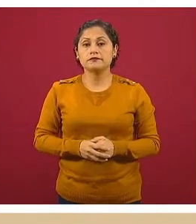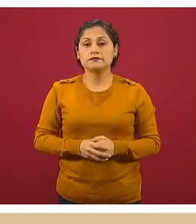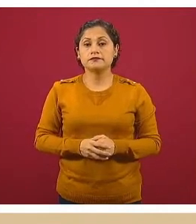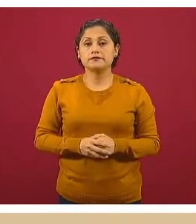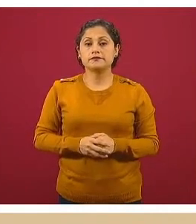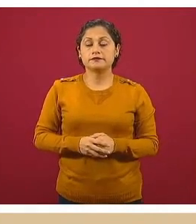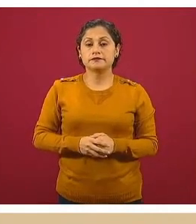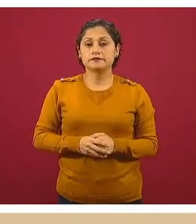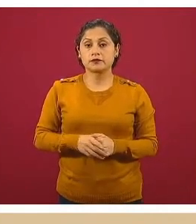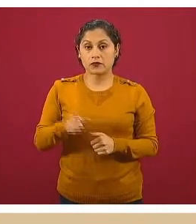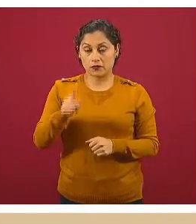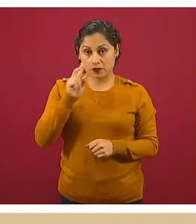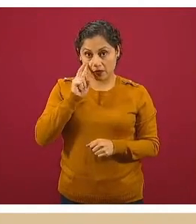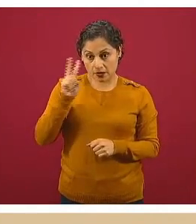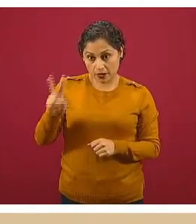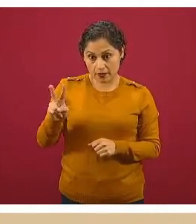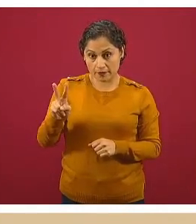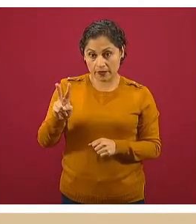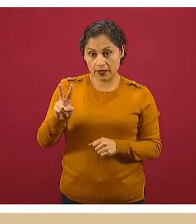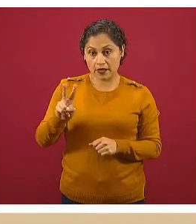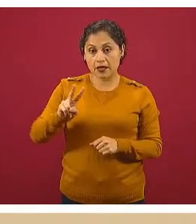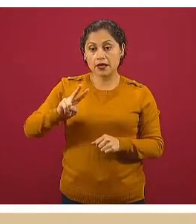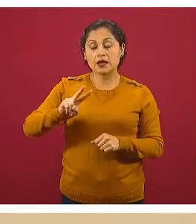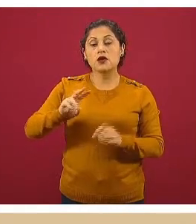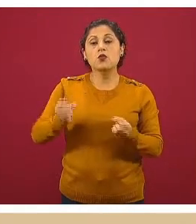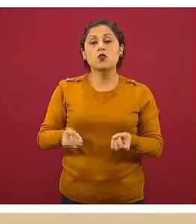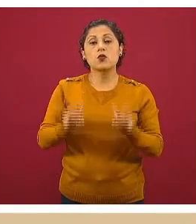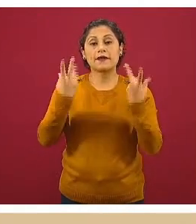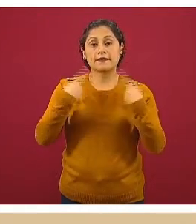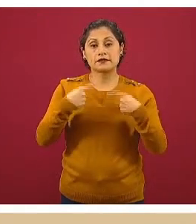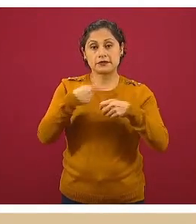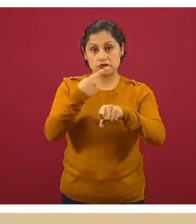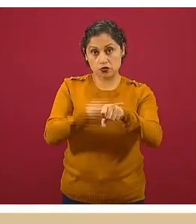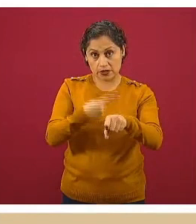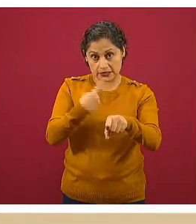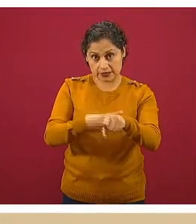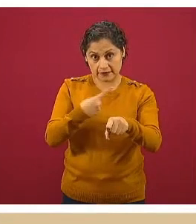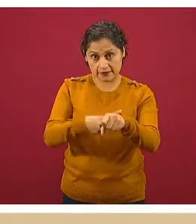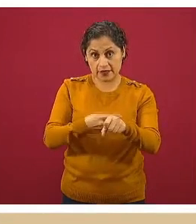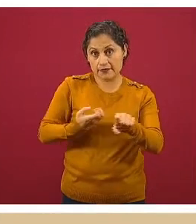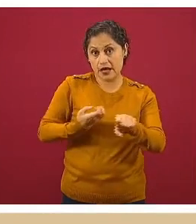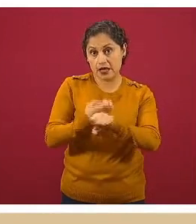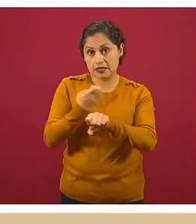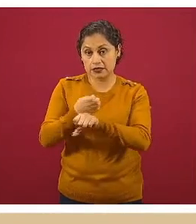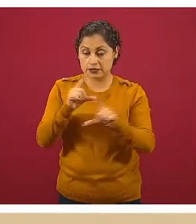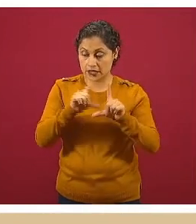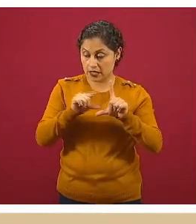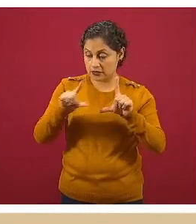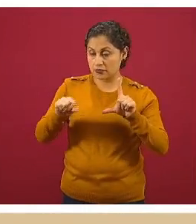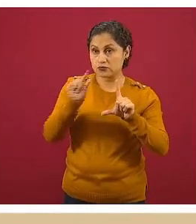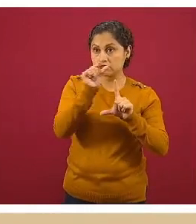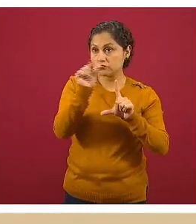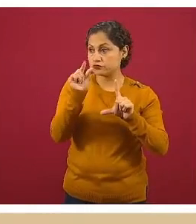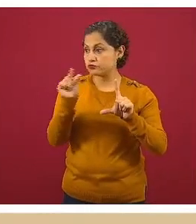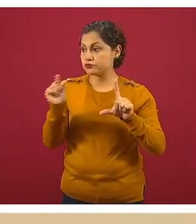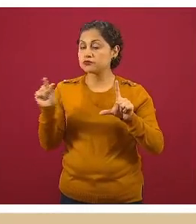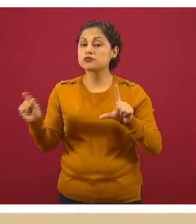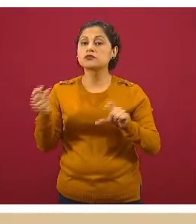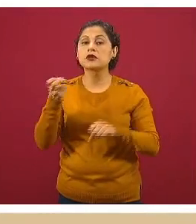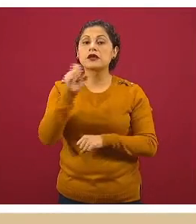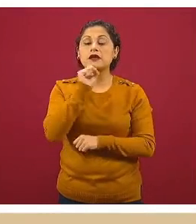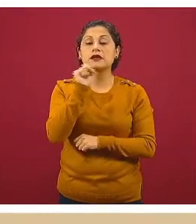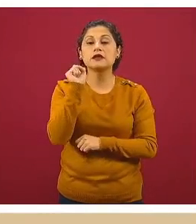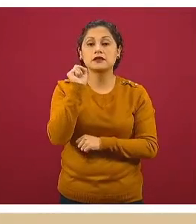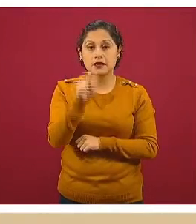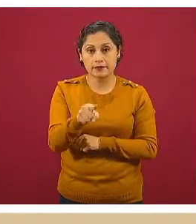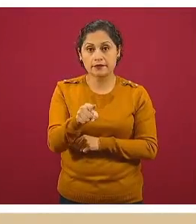y tienen ustedes los números totales por entidad federativa para que puedan rápidamente identificar el dato, así como las entidades que tienen